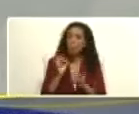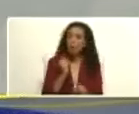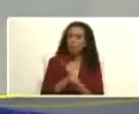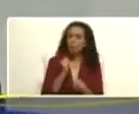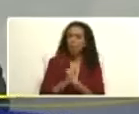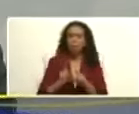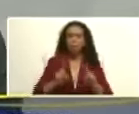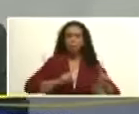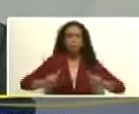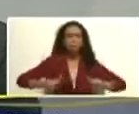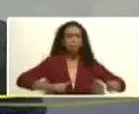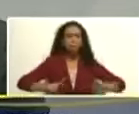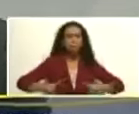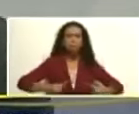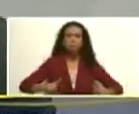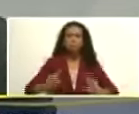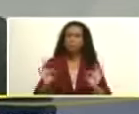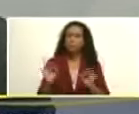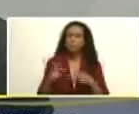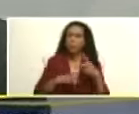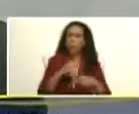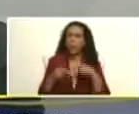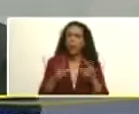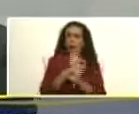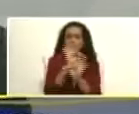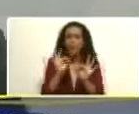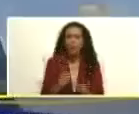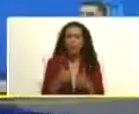dirigir este Consejo de Economía Productiva.